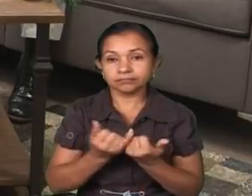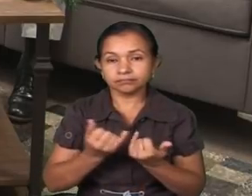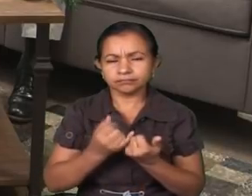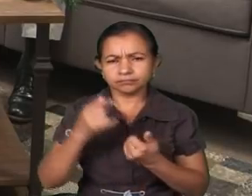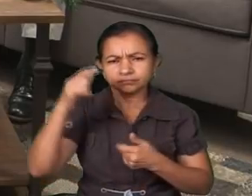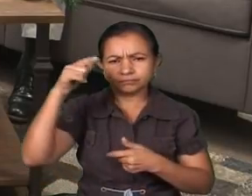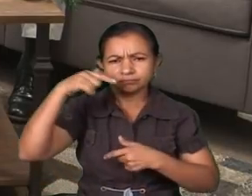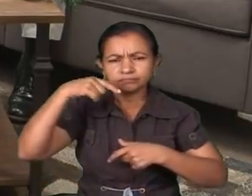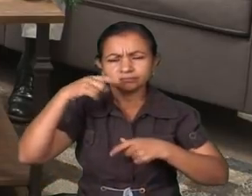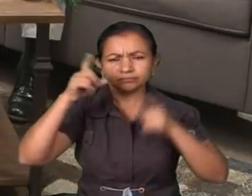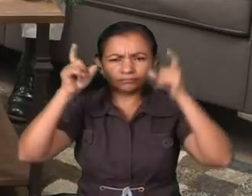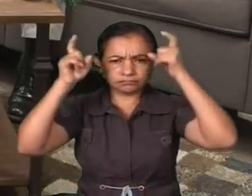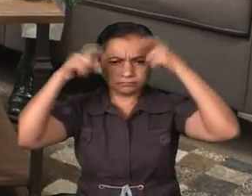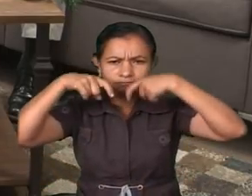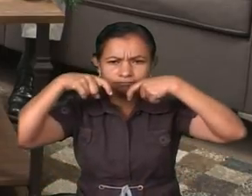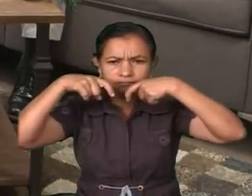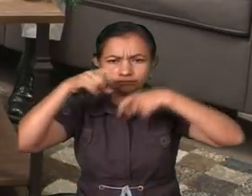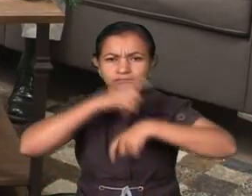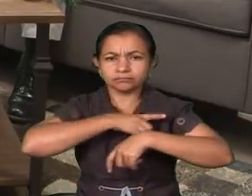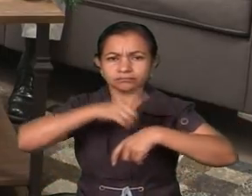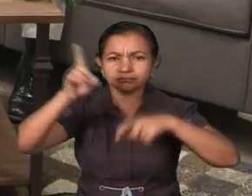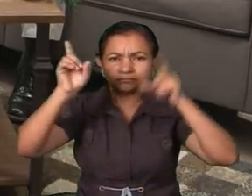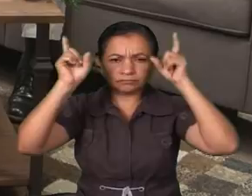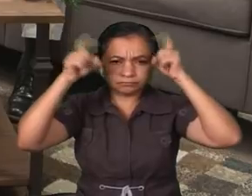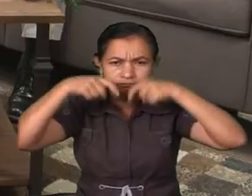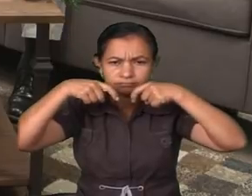entrecejo arrugado, un Dios enojado.